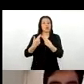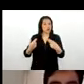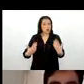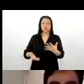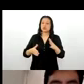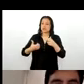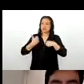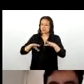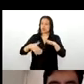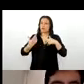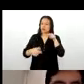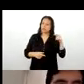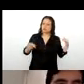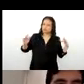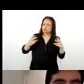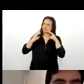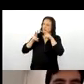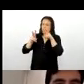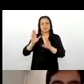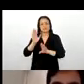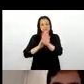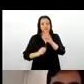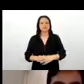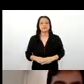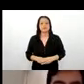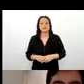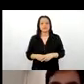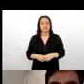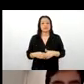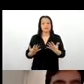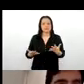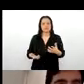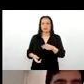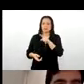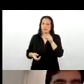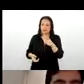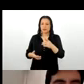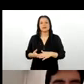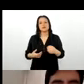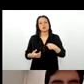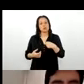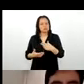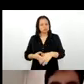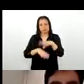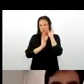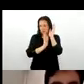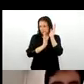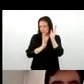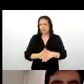poder observar y desarrollar, ¿no? Esto sería todo por mi parte,